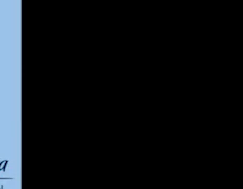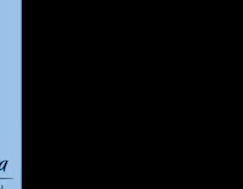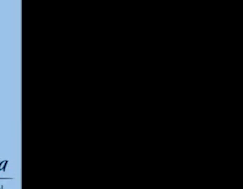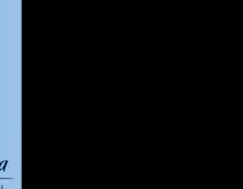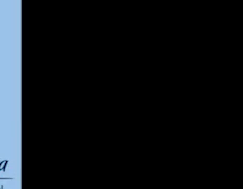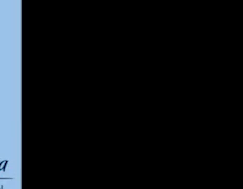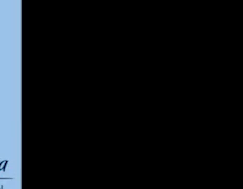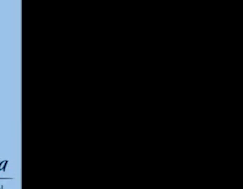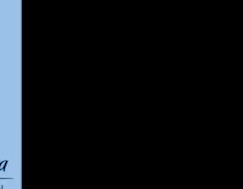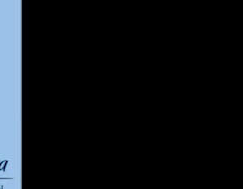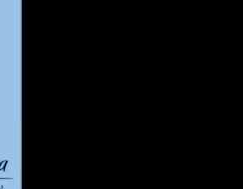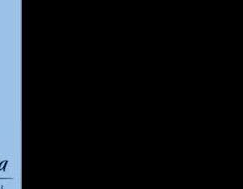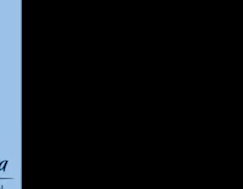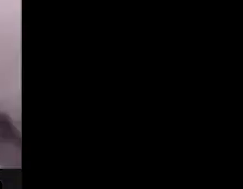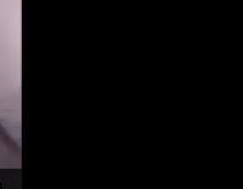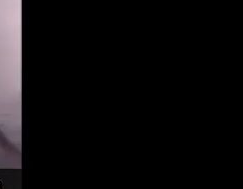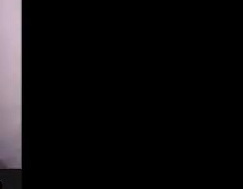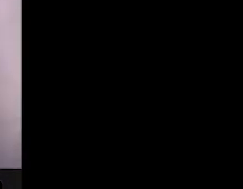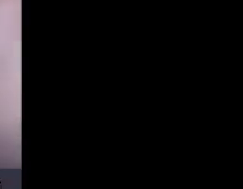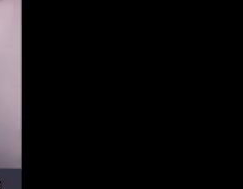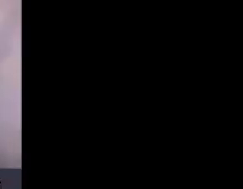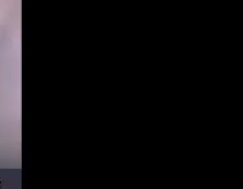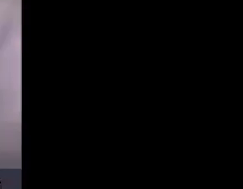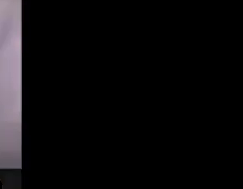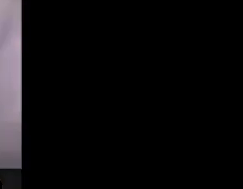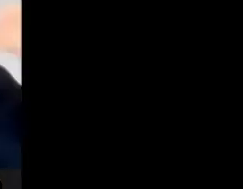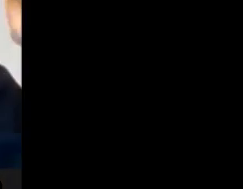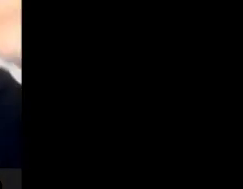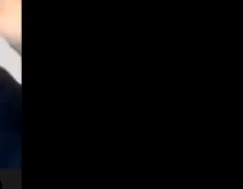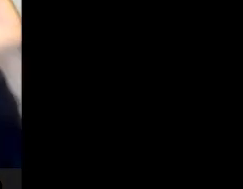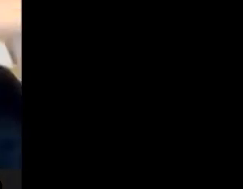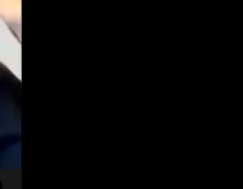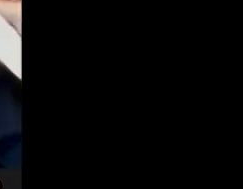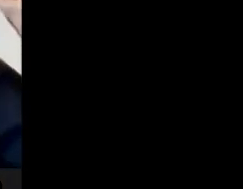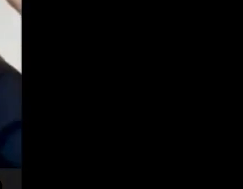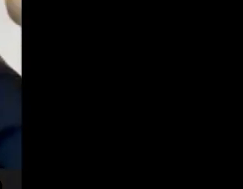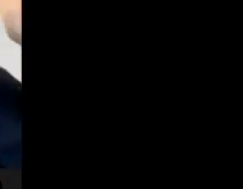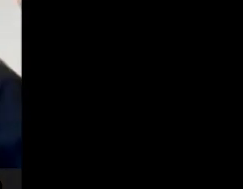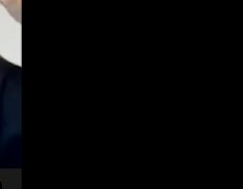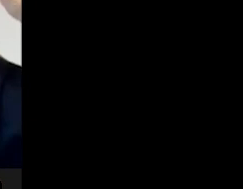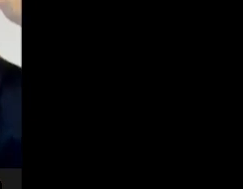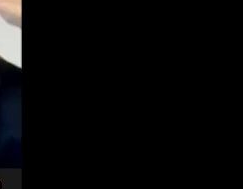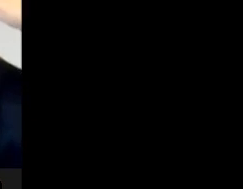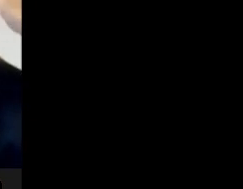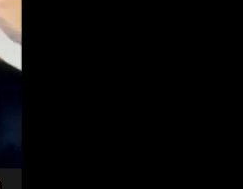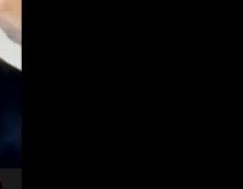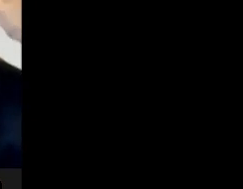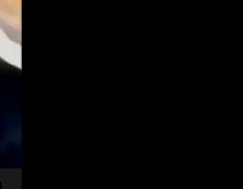Adiós.